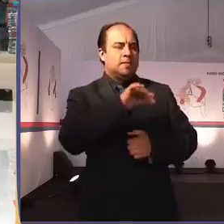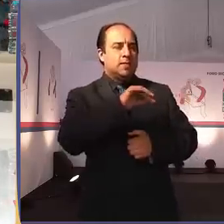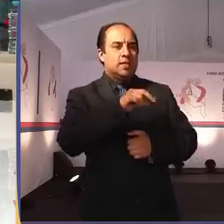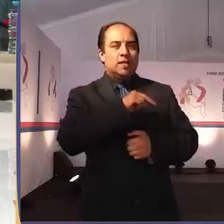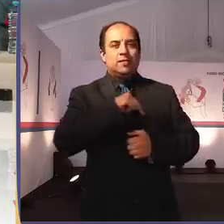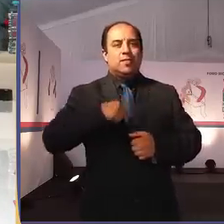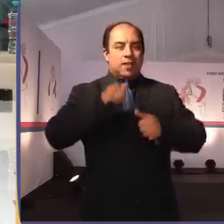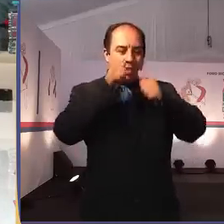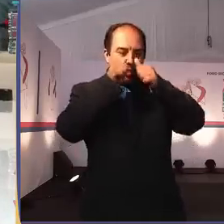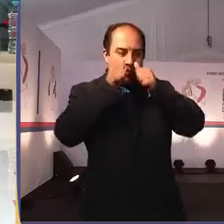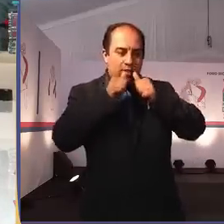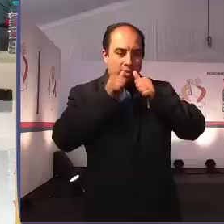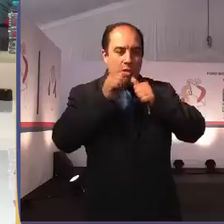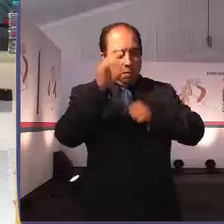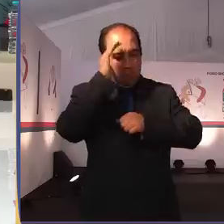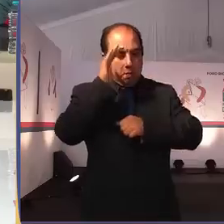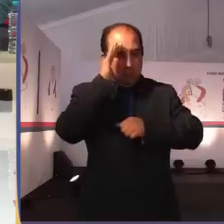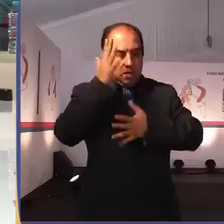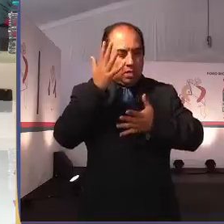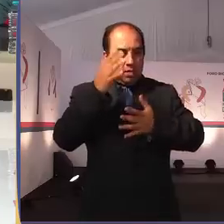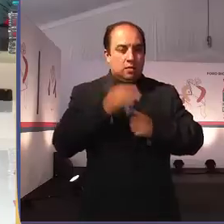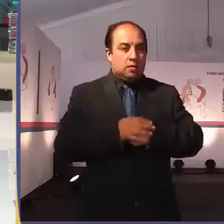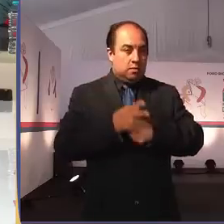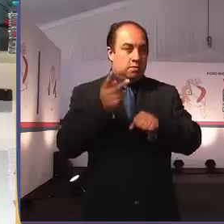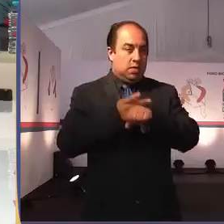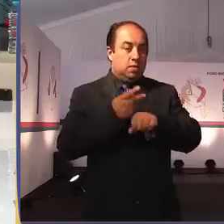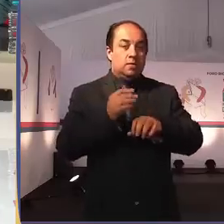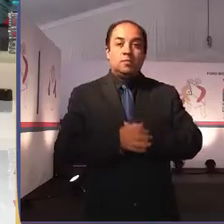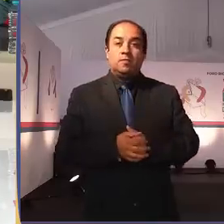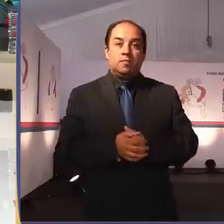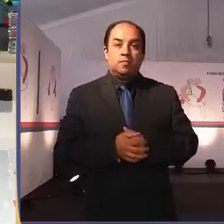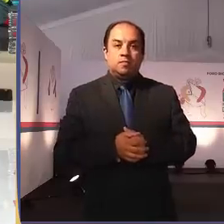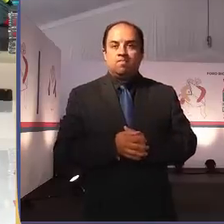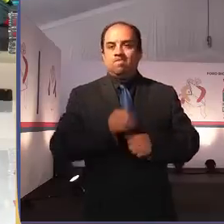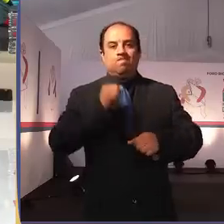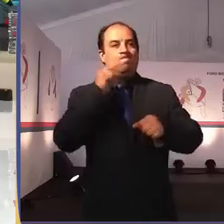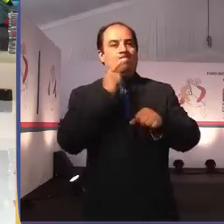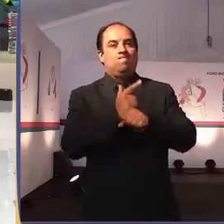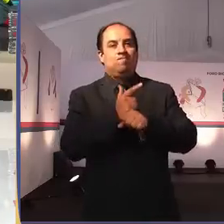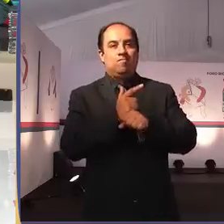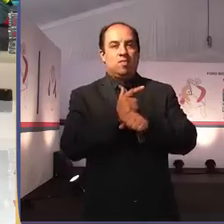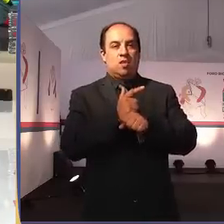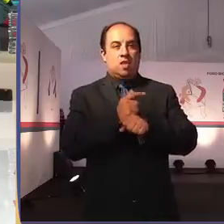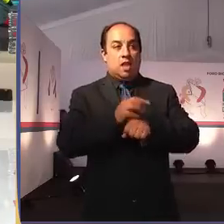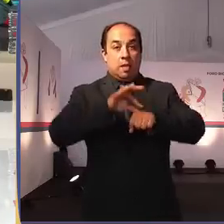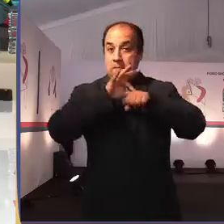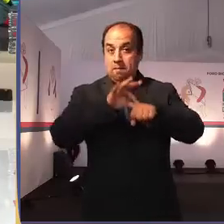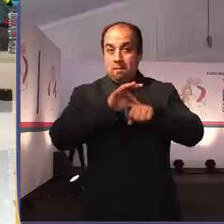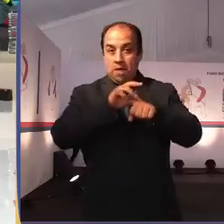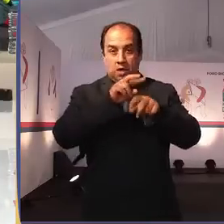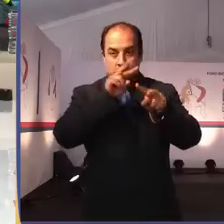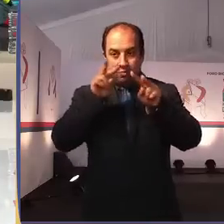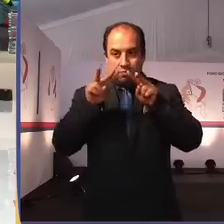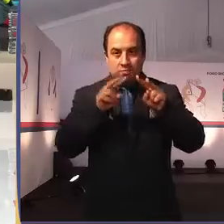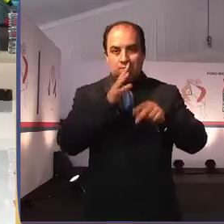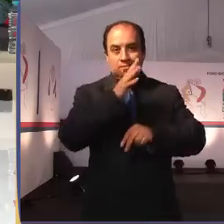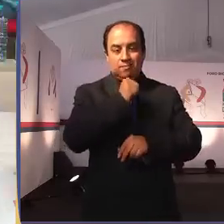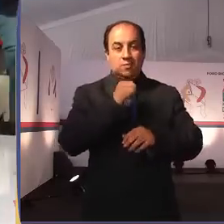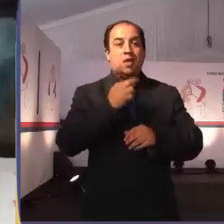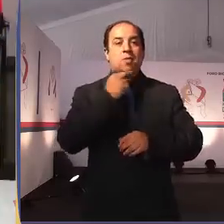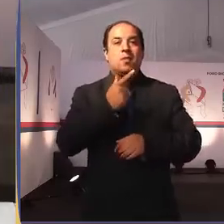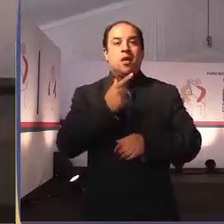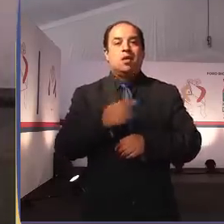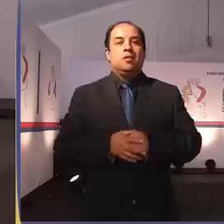estamos ciegos, que es lo que yo pienso debe ocurrir, no nos vamos a dar cuenta de la realidad. Y lo mejor es